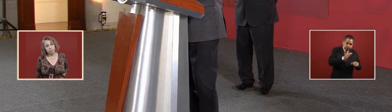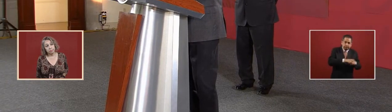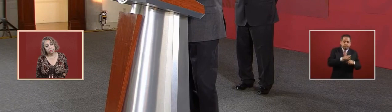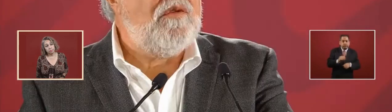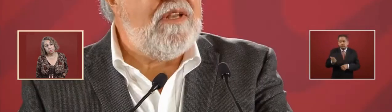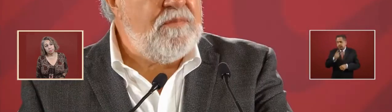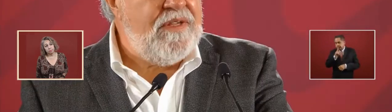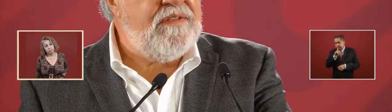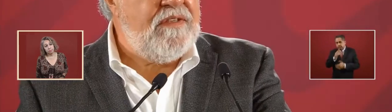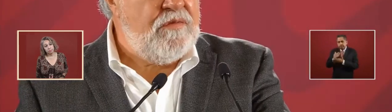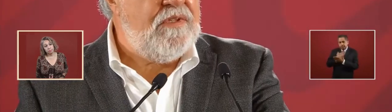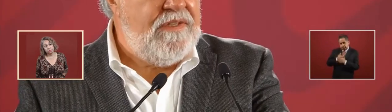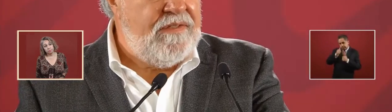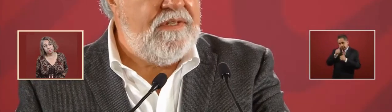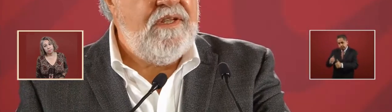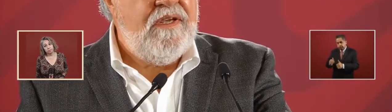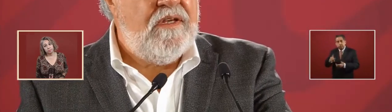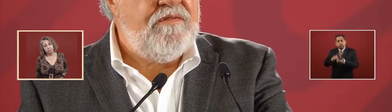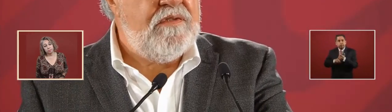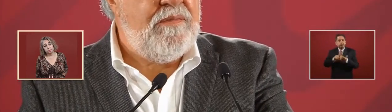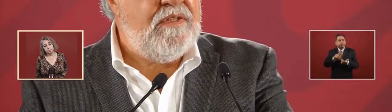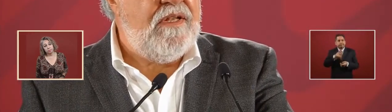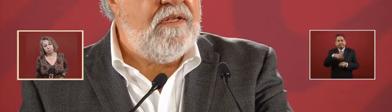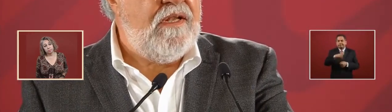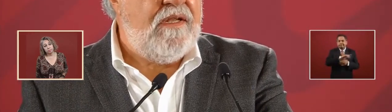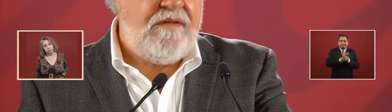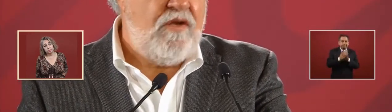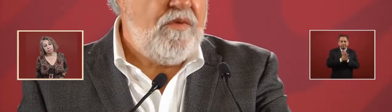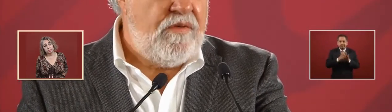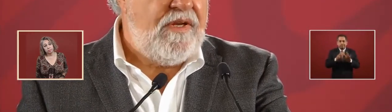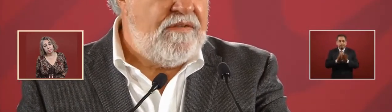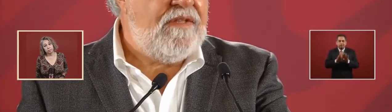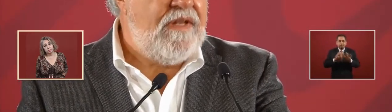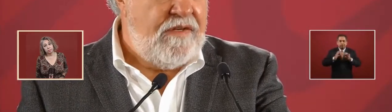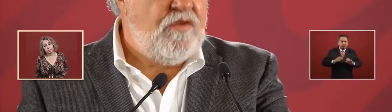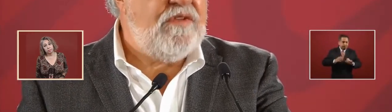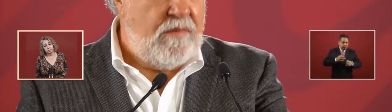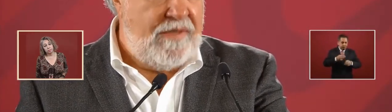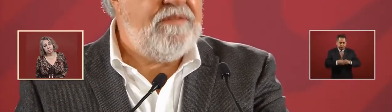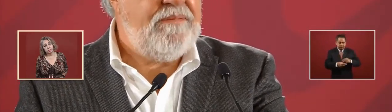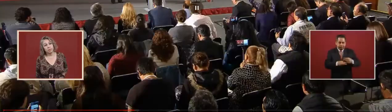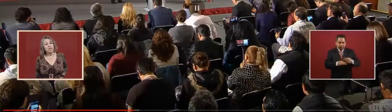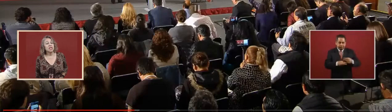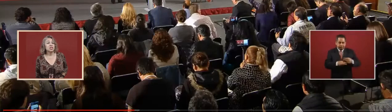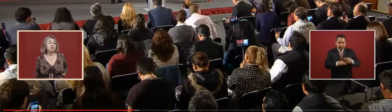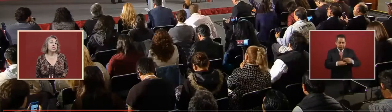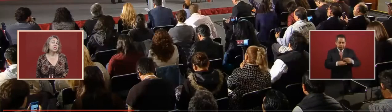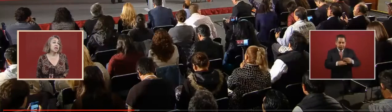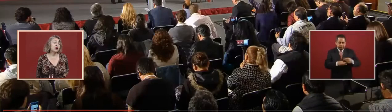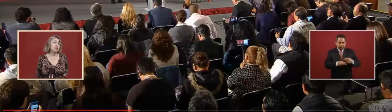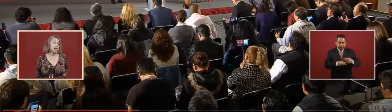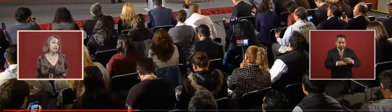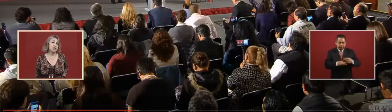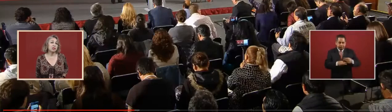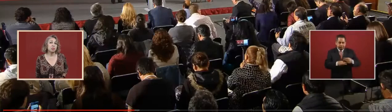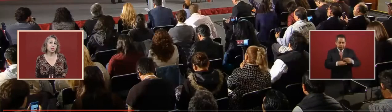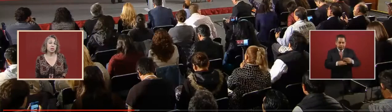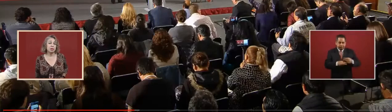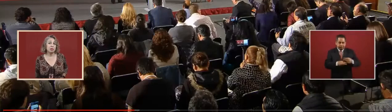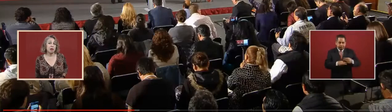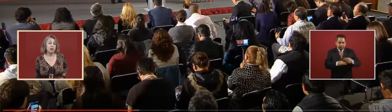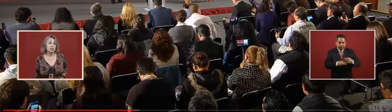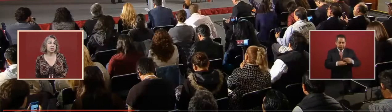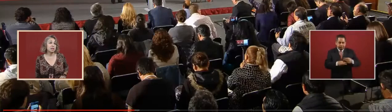actividad delictiva, sino de las prácticas que utilizan en lo fundamental la delincuencia organizada en las regiones del país. So this not only has to do